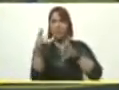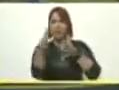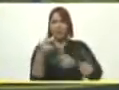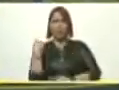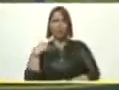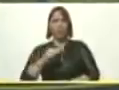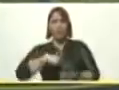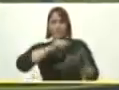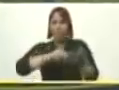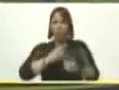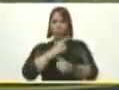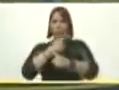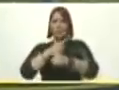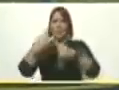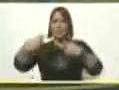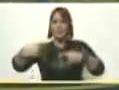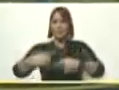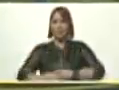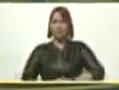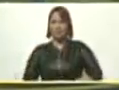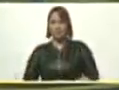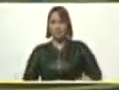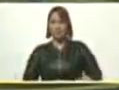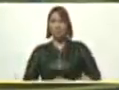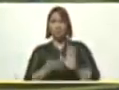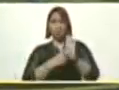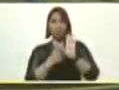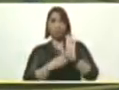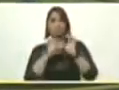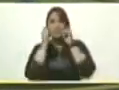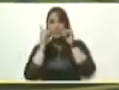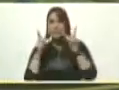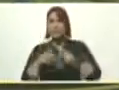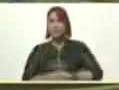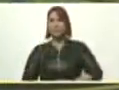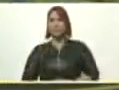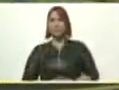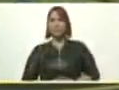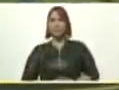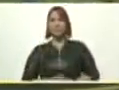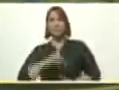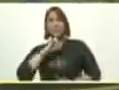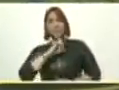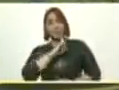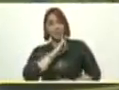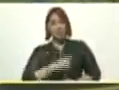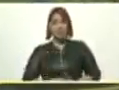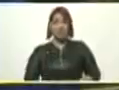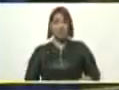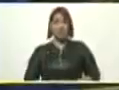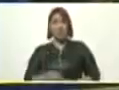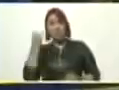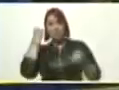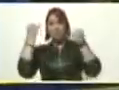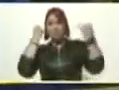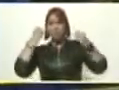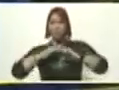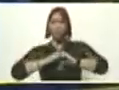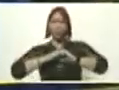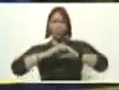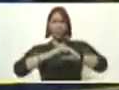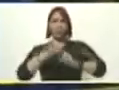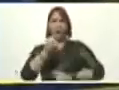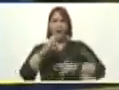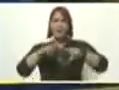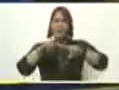concurso de verdad increíble se llama talento de corazón y